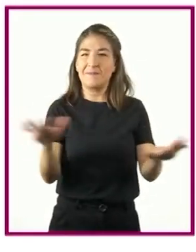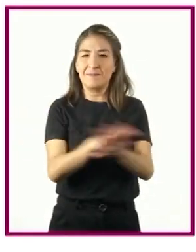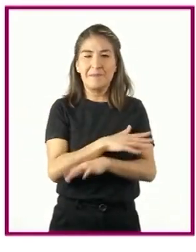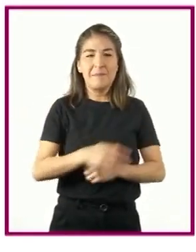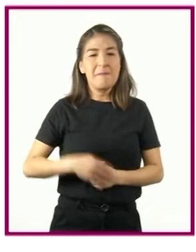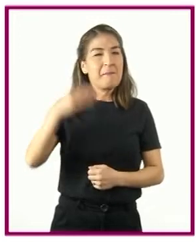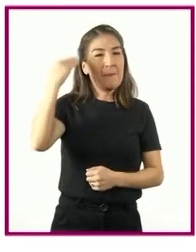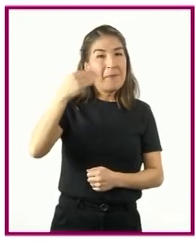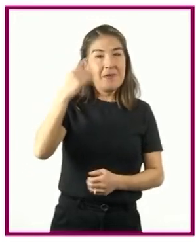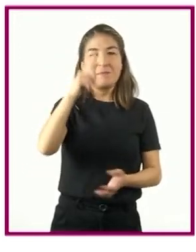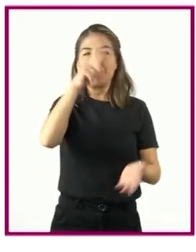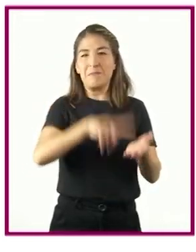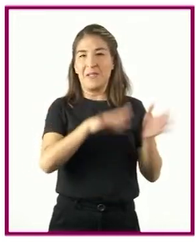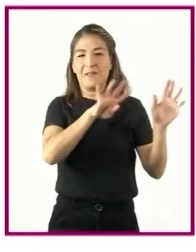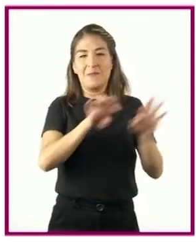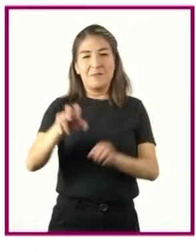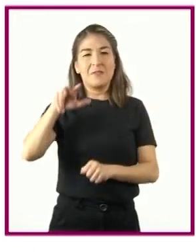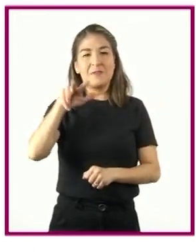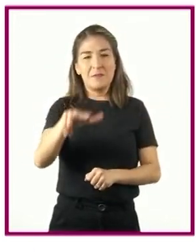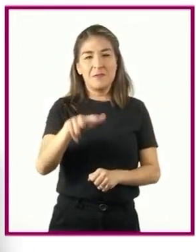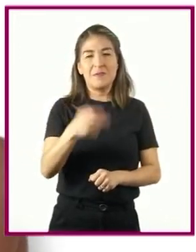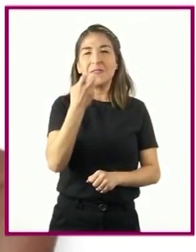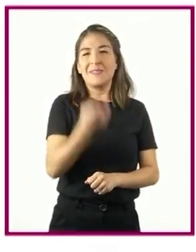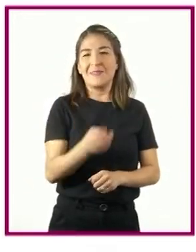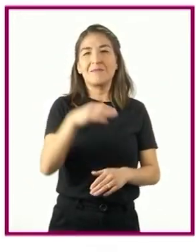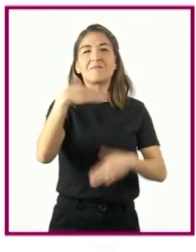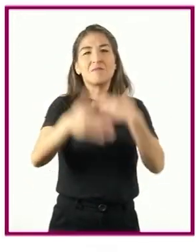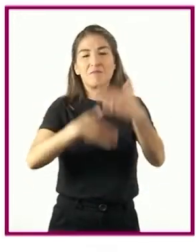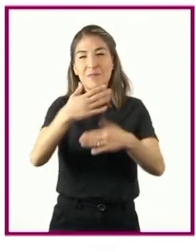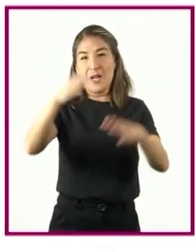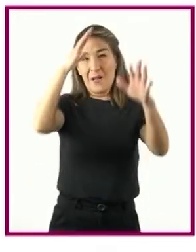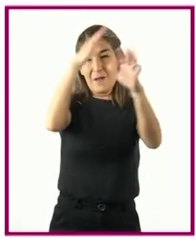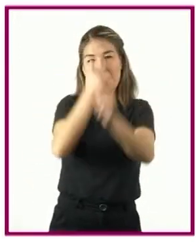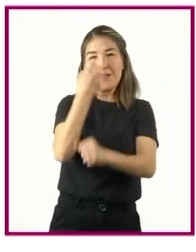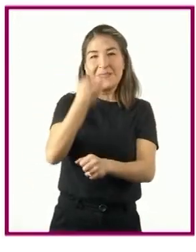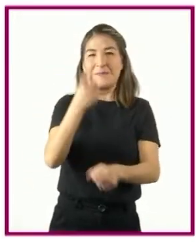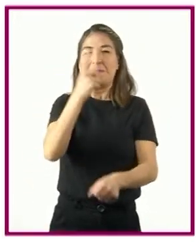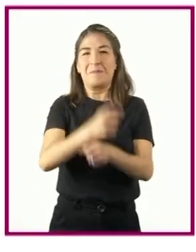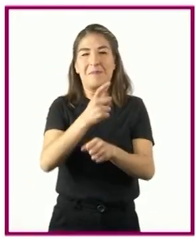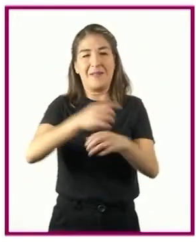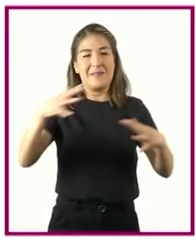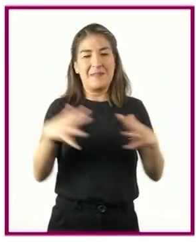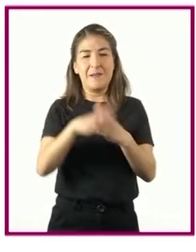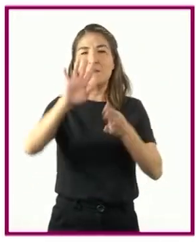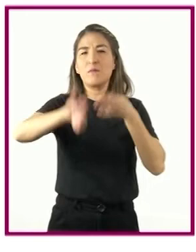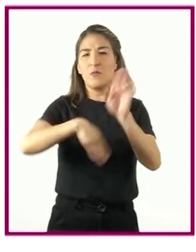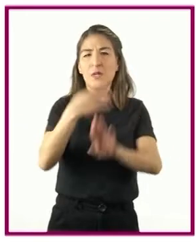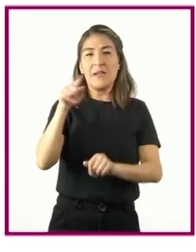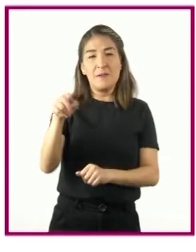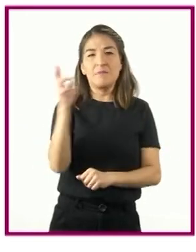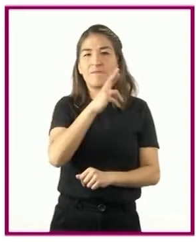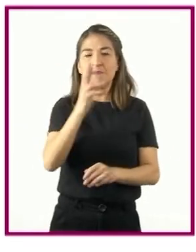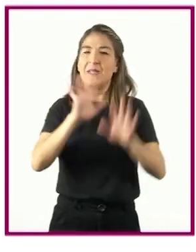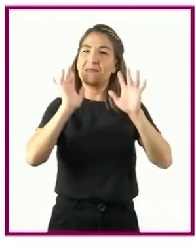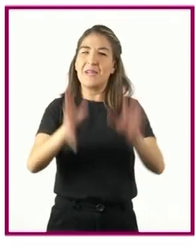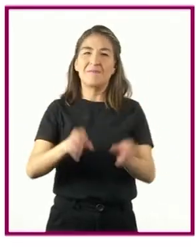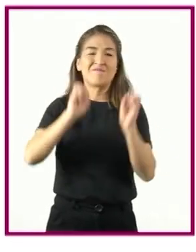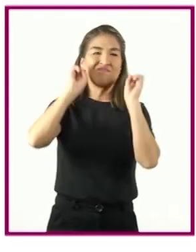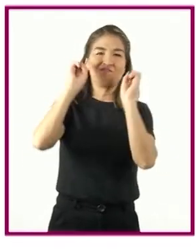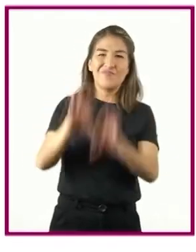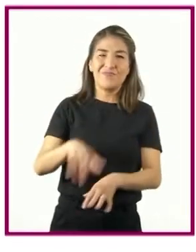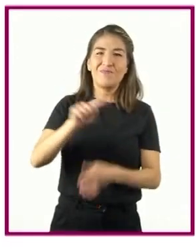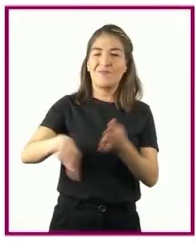de 1918, como parte de los acuerdos de la Primera Guerra Mundial, Rusia abandona